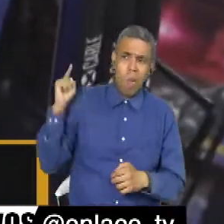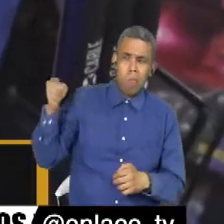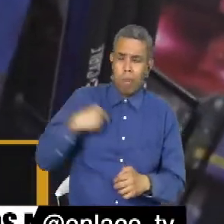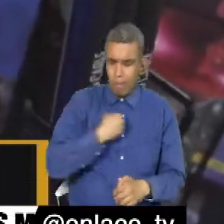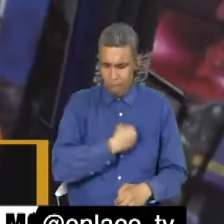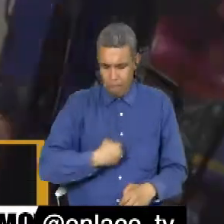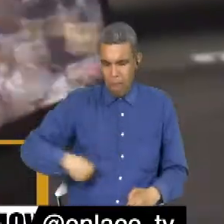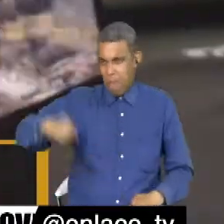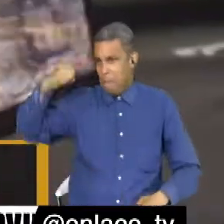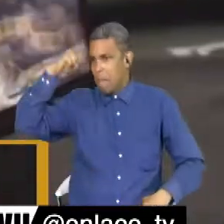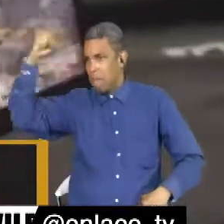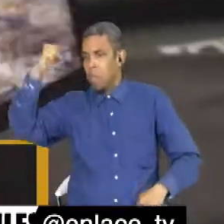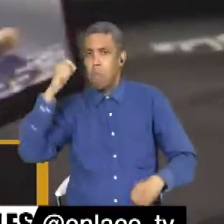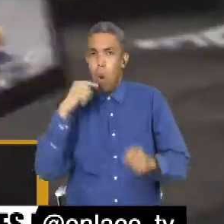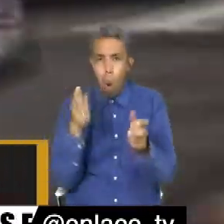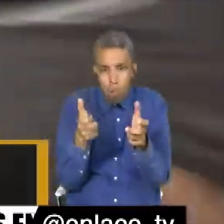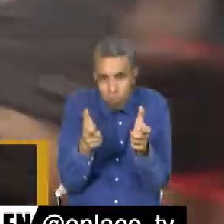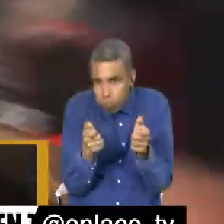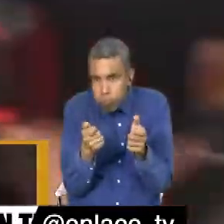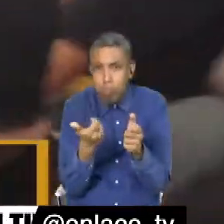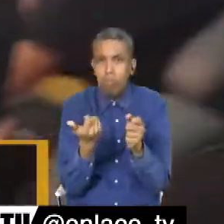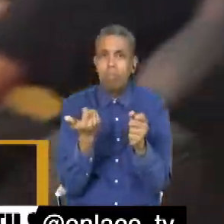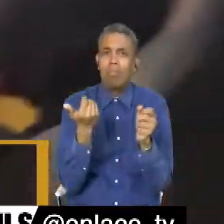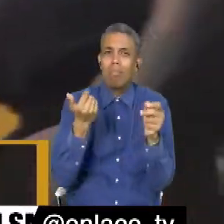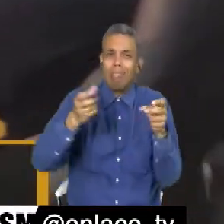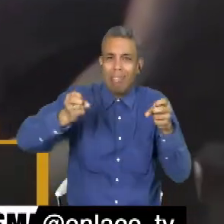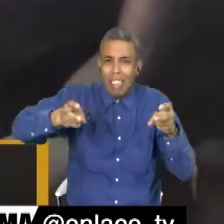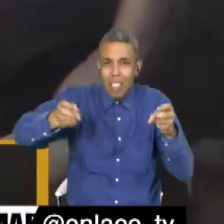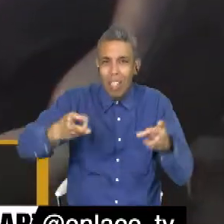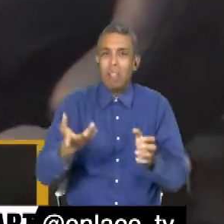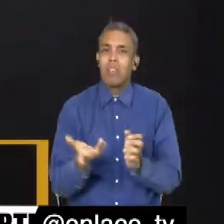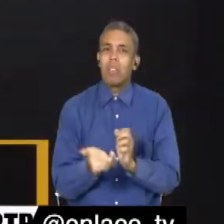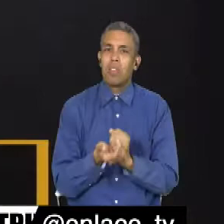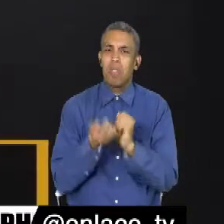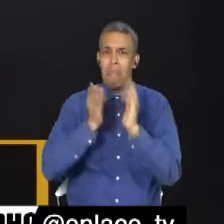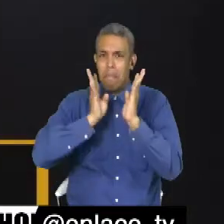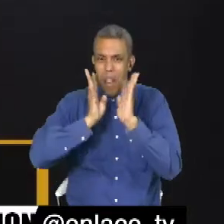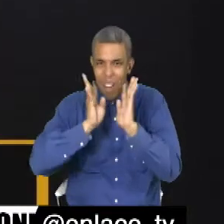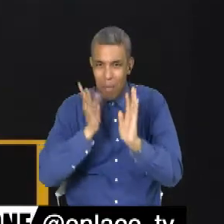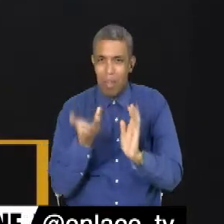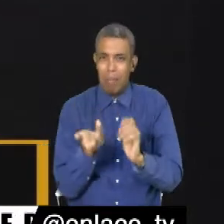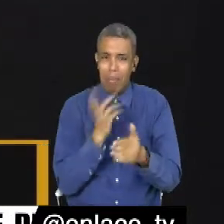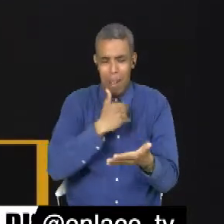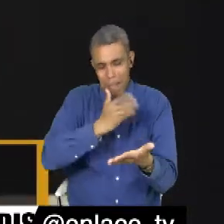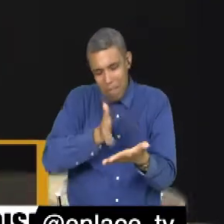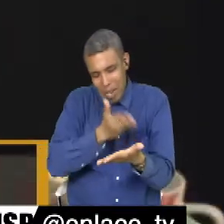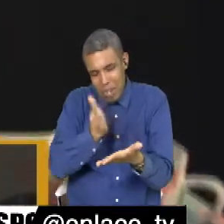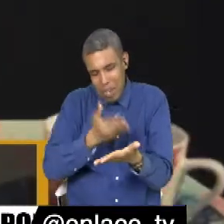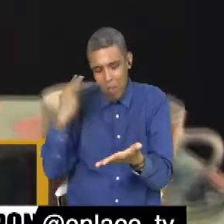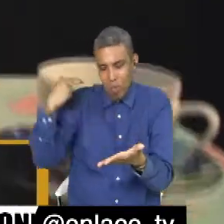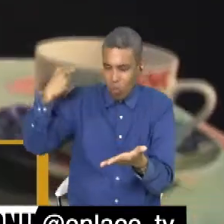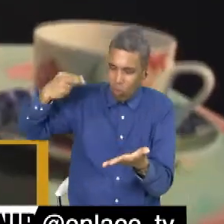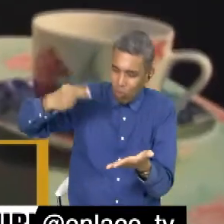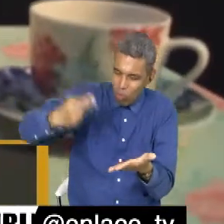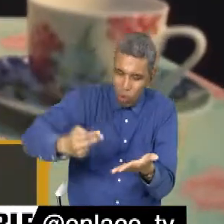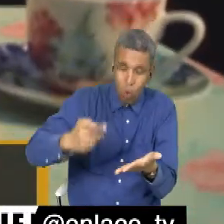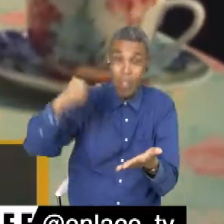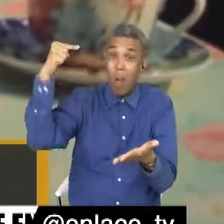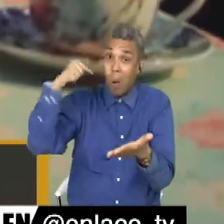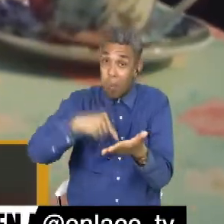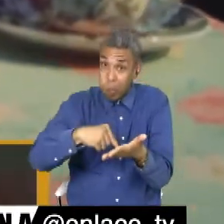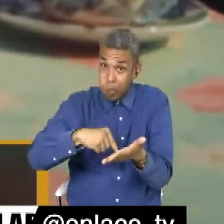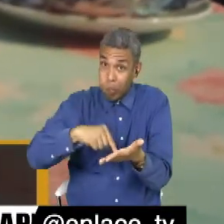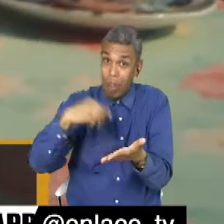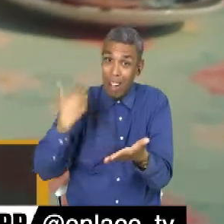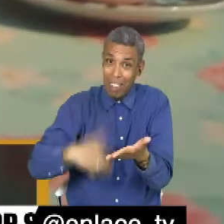superhéroes, videojuegos, series de televisión, el cine, los cómics y los libros de ciencia ficción. Nuevamente ha sido la ciudad de la